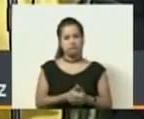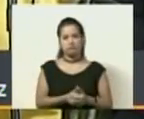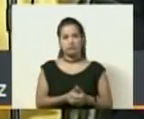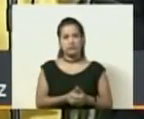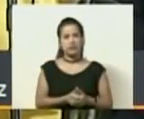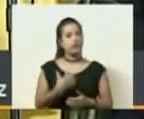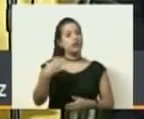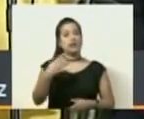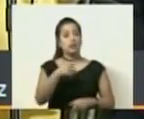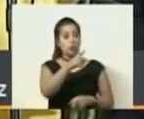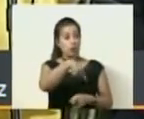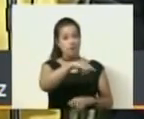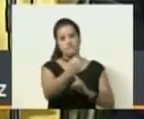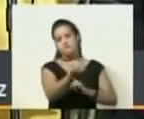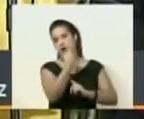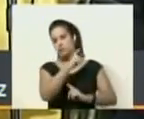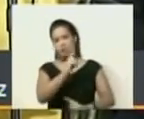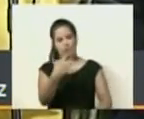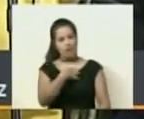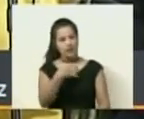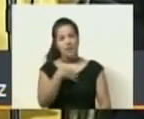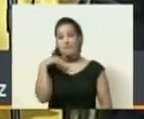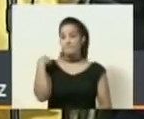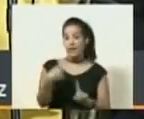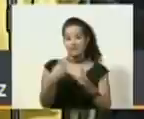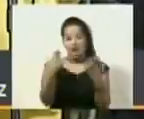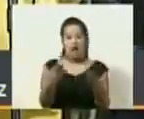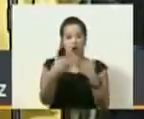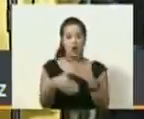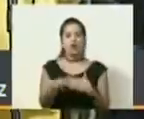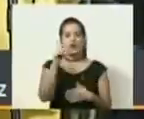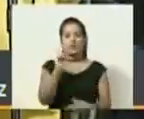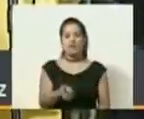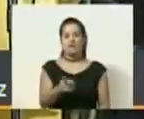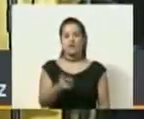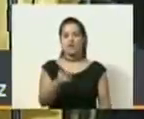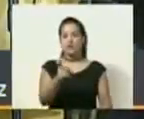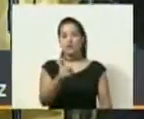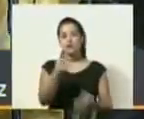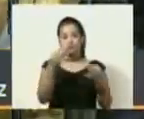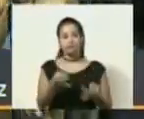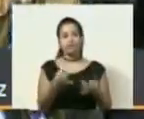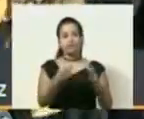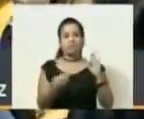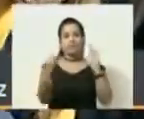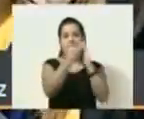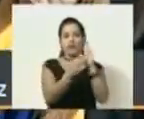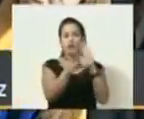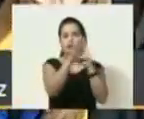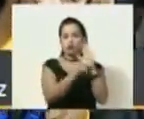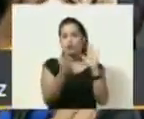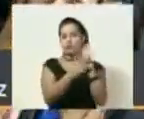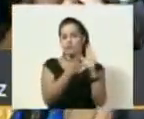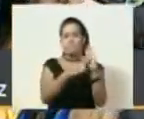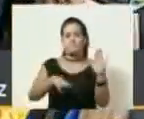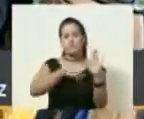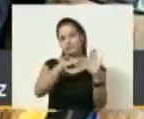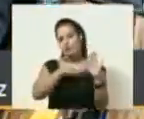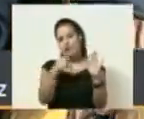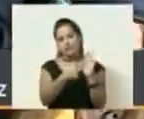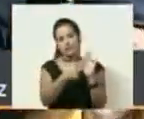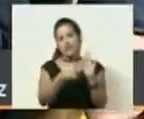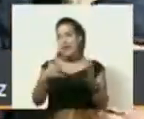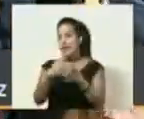con nosotros, ni podrán. Y ahora vamos a constitucionalizar todas las misiones, todas las